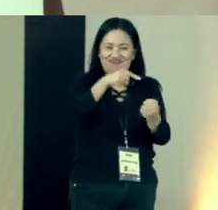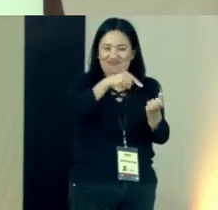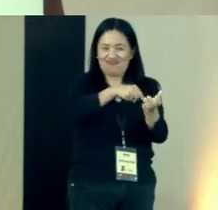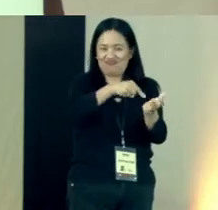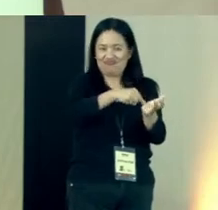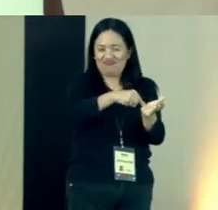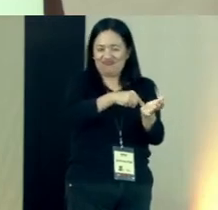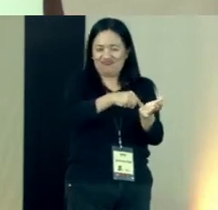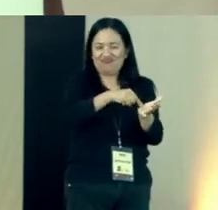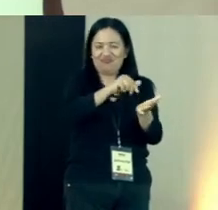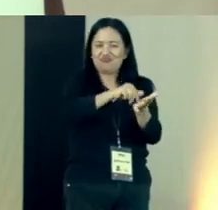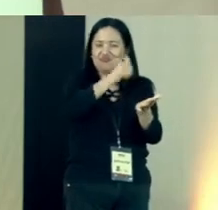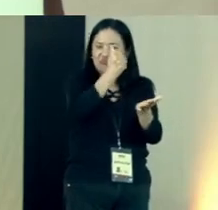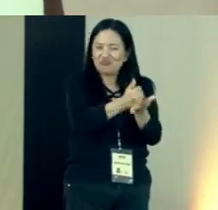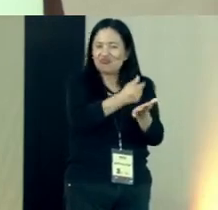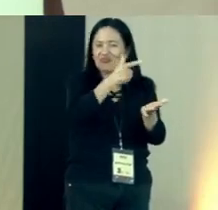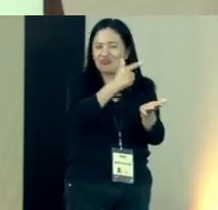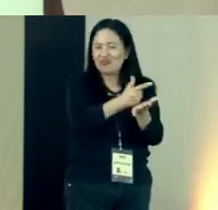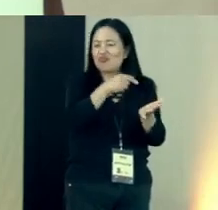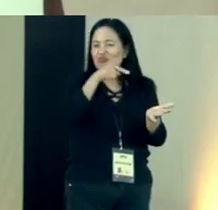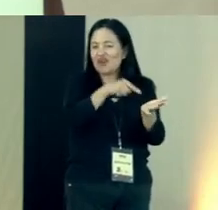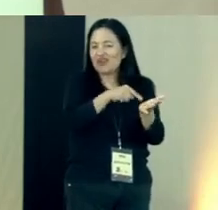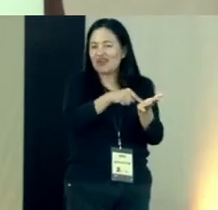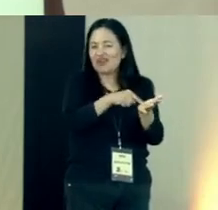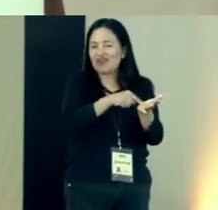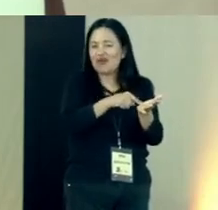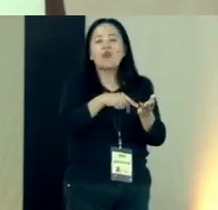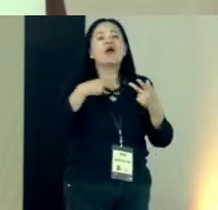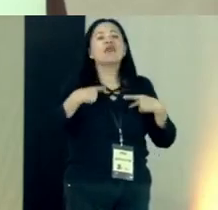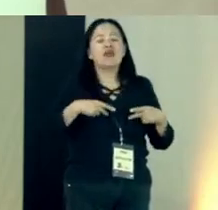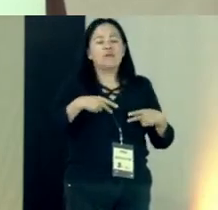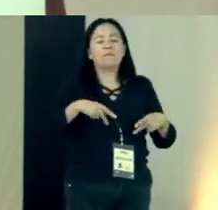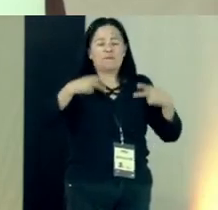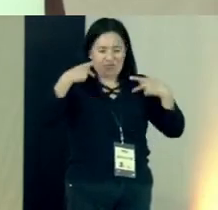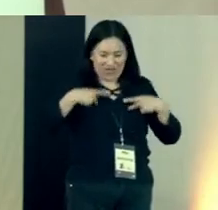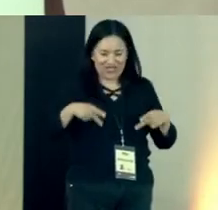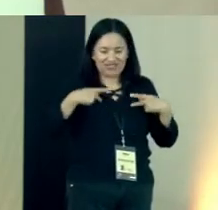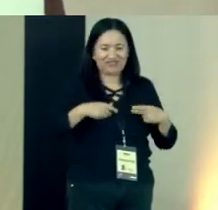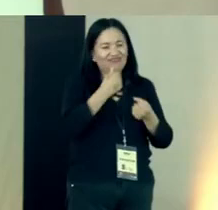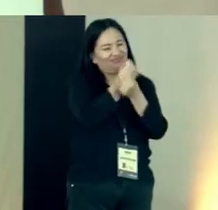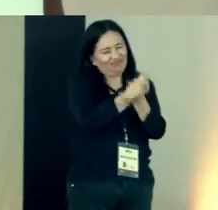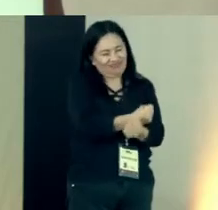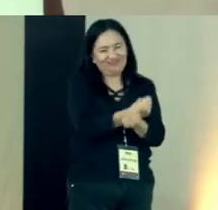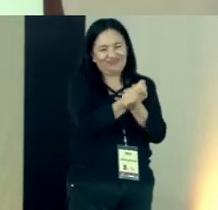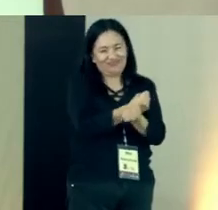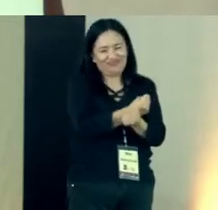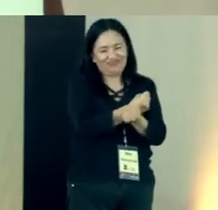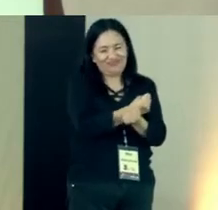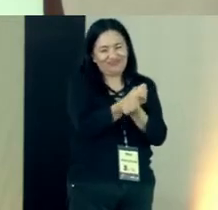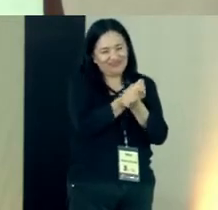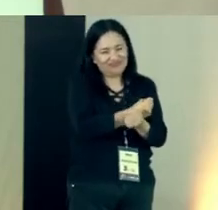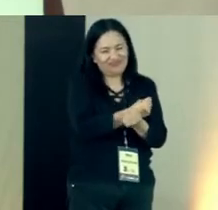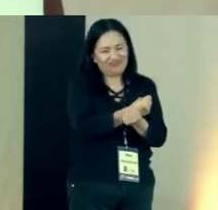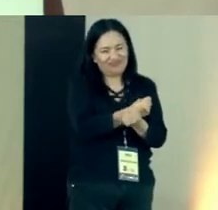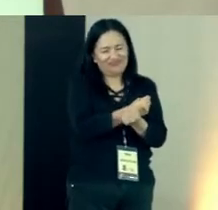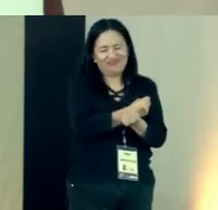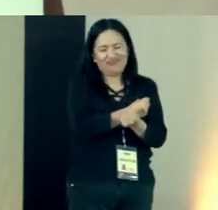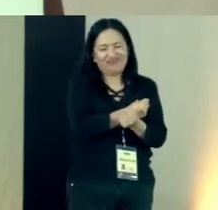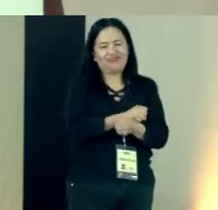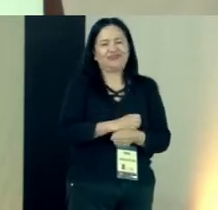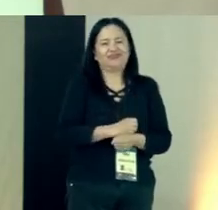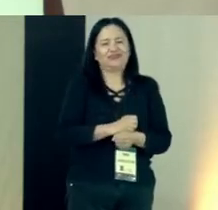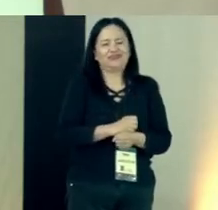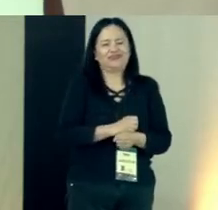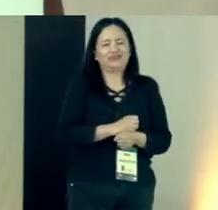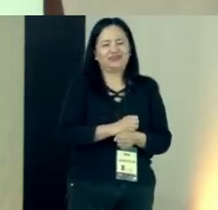una estructura social, un modelo de producción que estaba basado en la mano de obra esclava, en una mano de obra muy masiva,